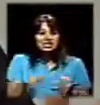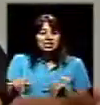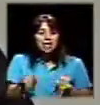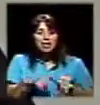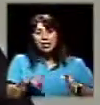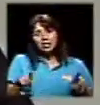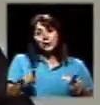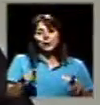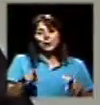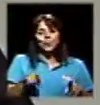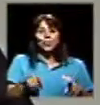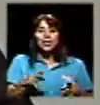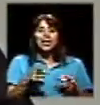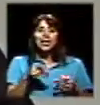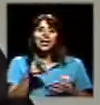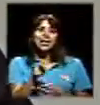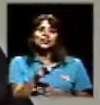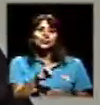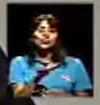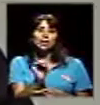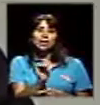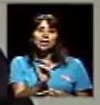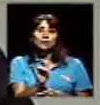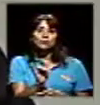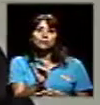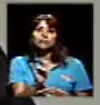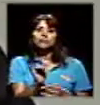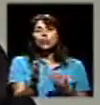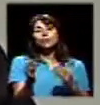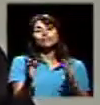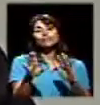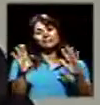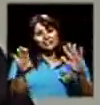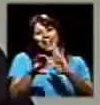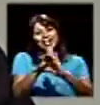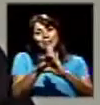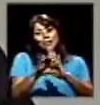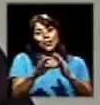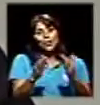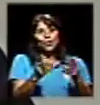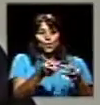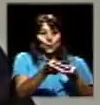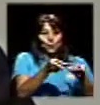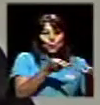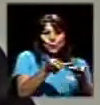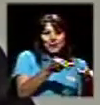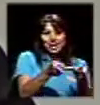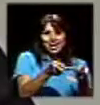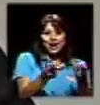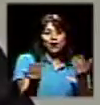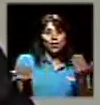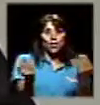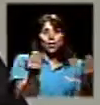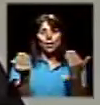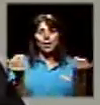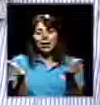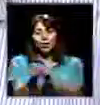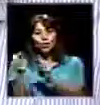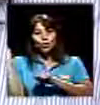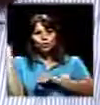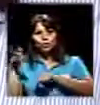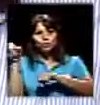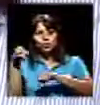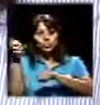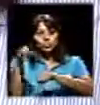esto sería, para decirlo de alguna manera, sería comparar una pulpería con un mega super.